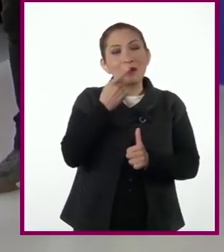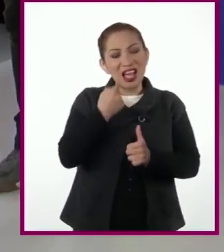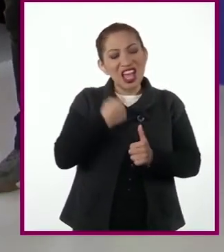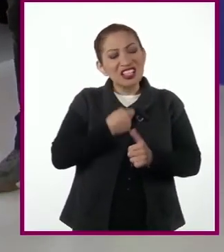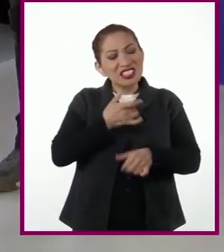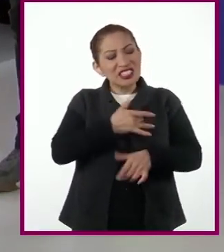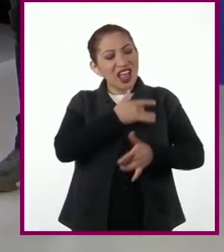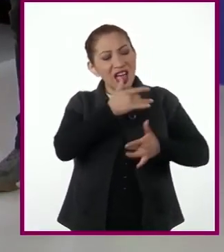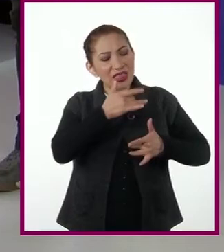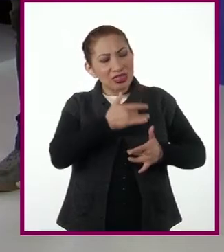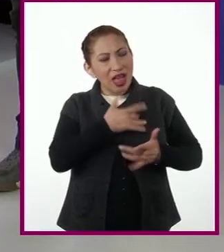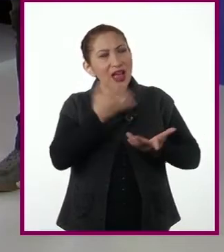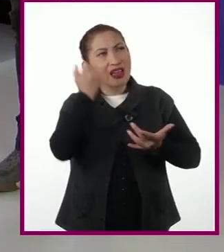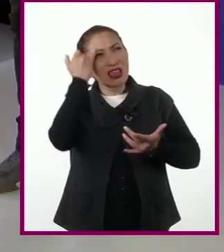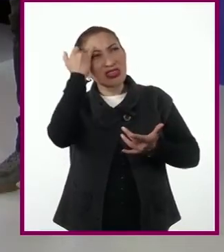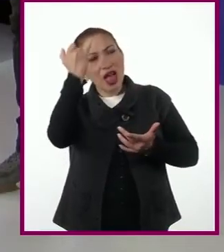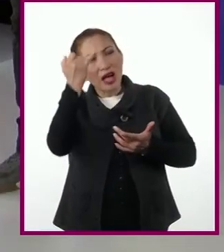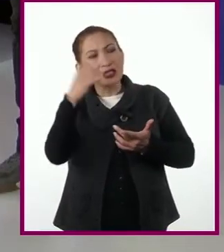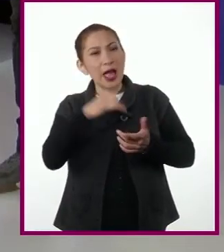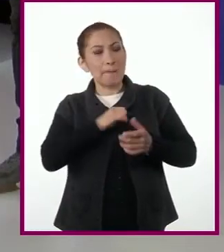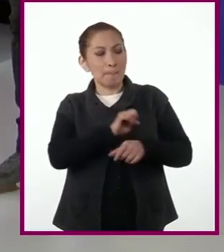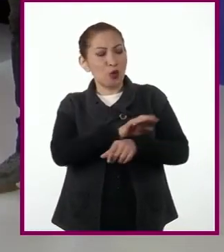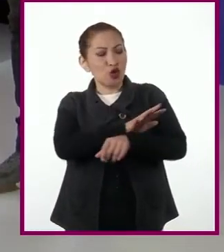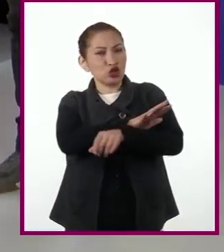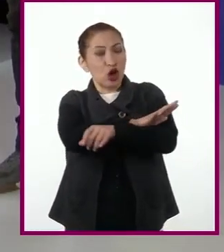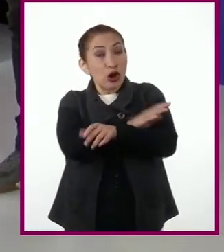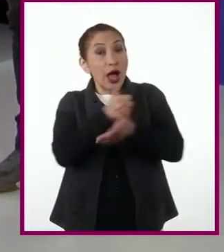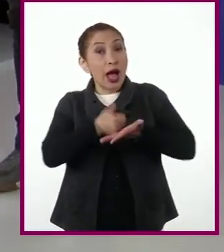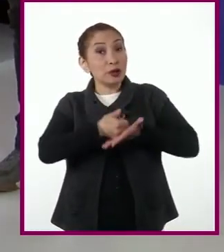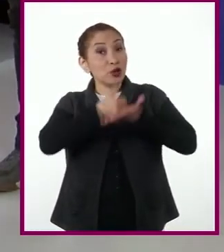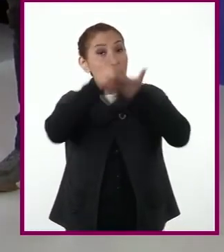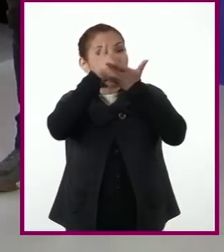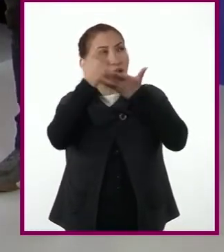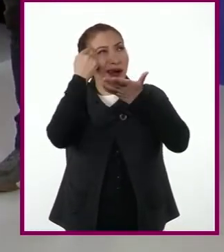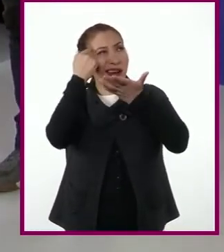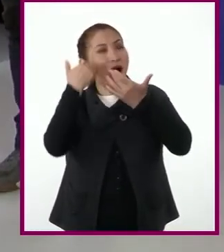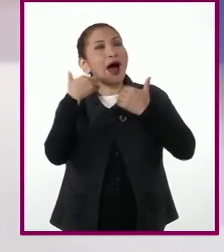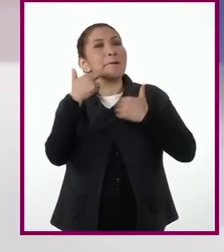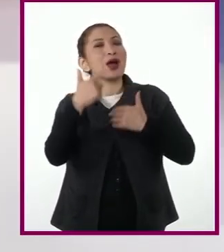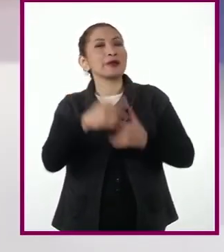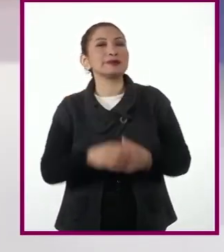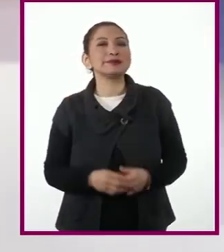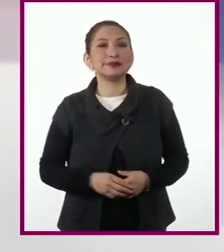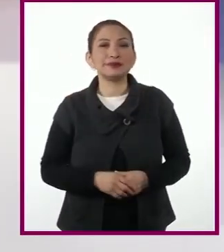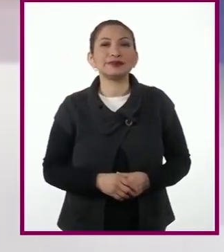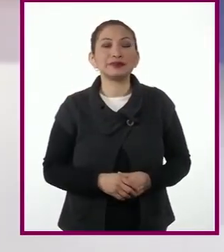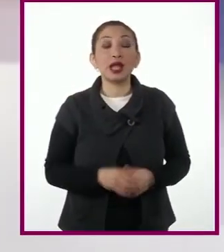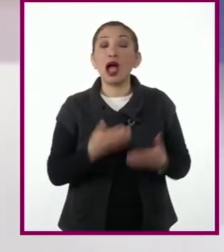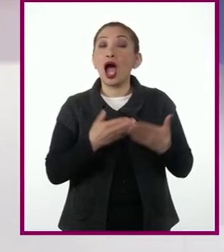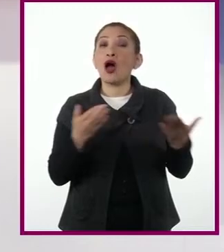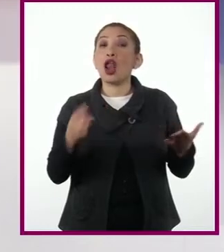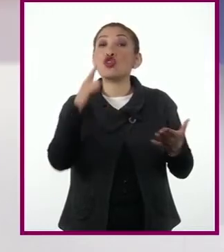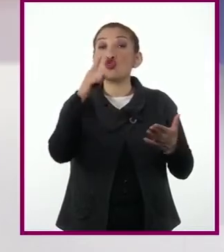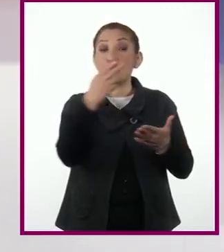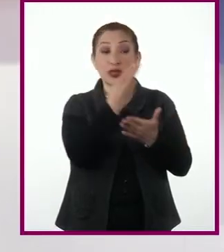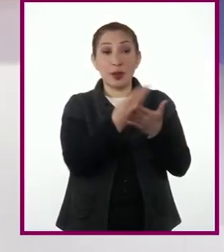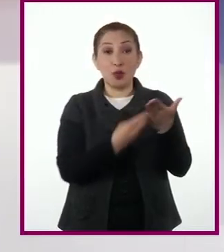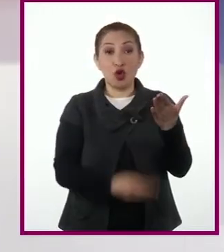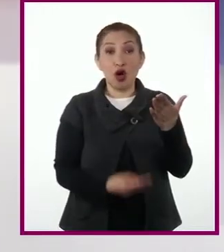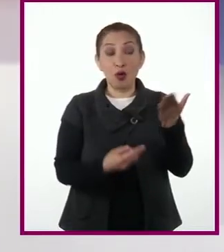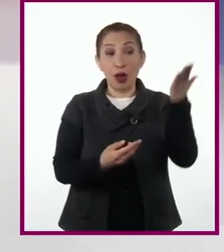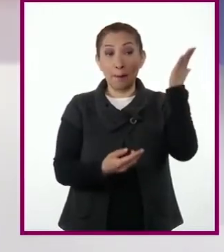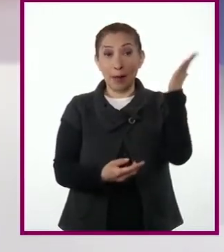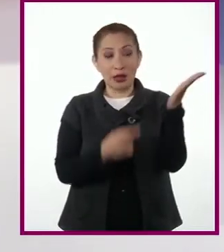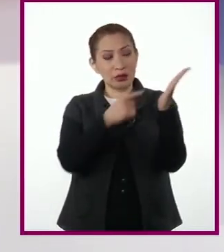nuestros sentimientos, ideas y emociones, ayudando a entenderlos mejor. Ahora toma tu dibujo con una